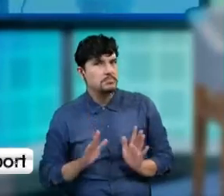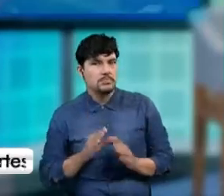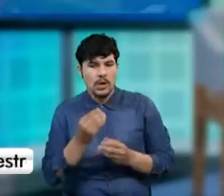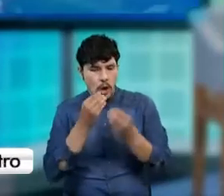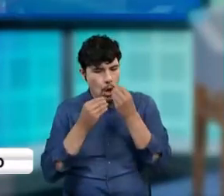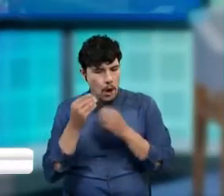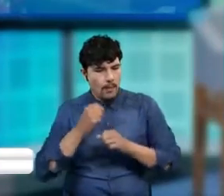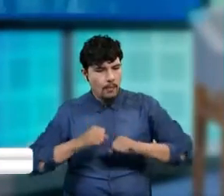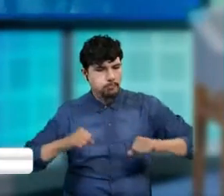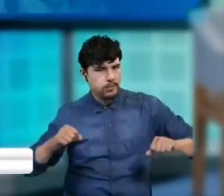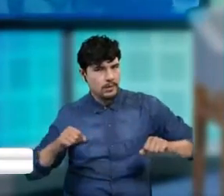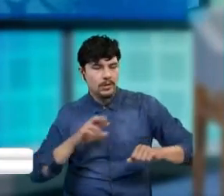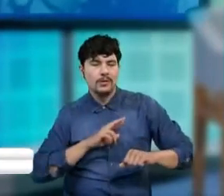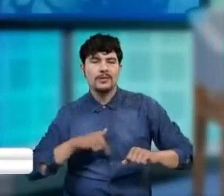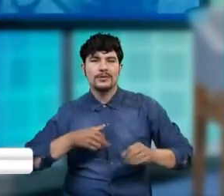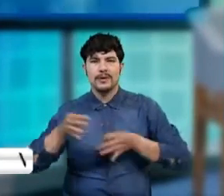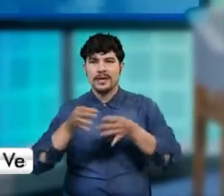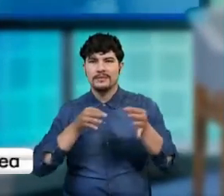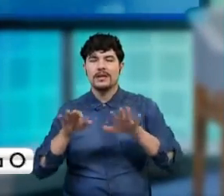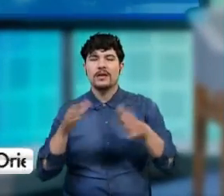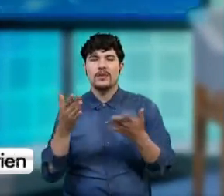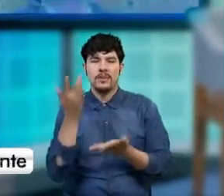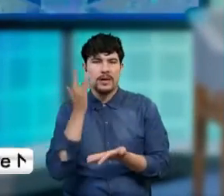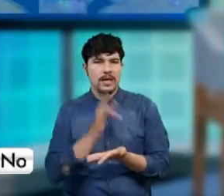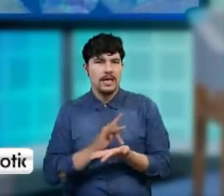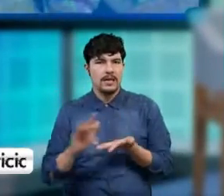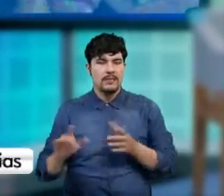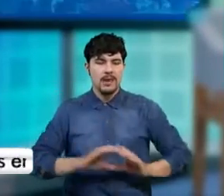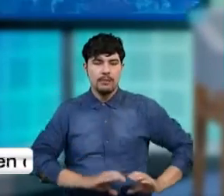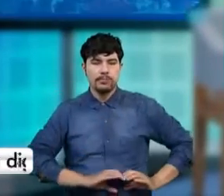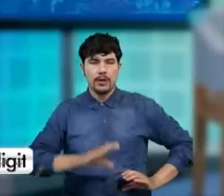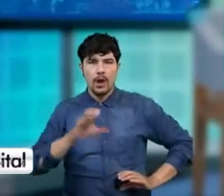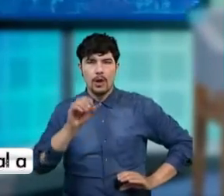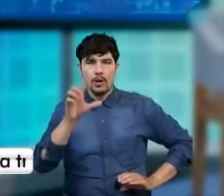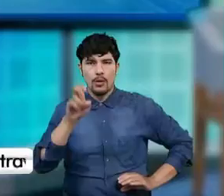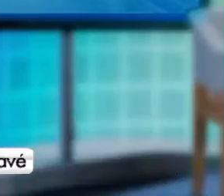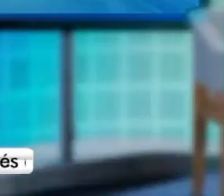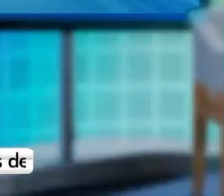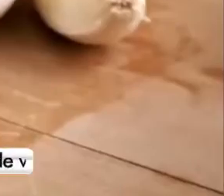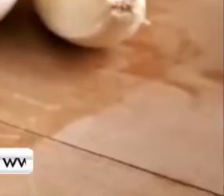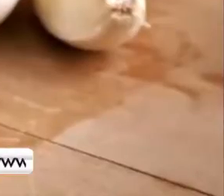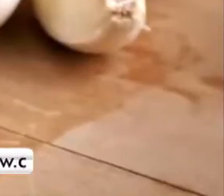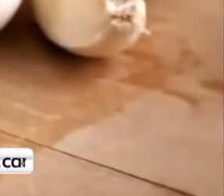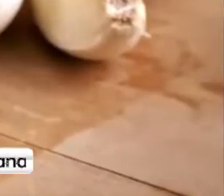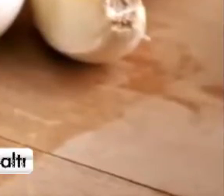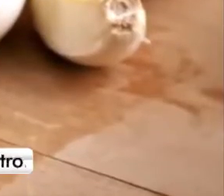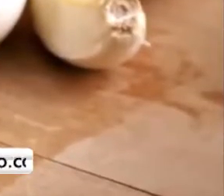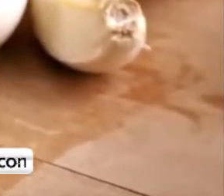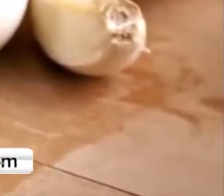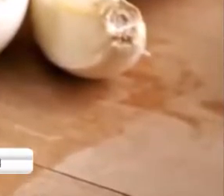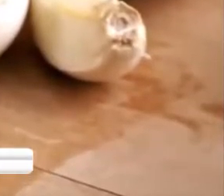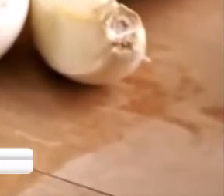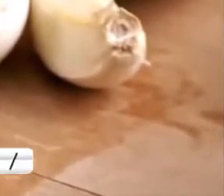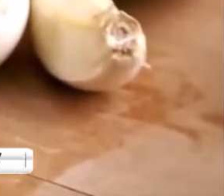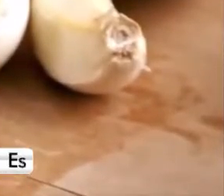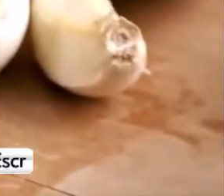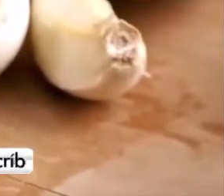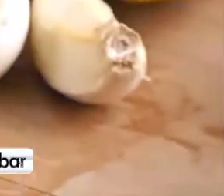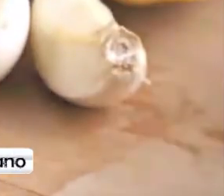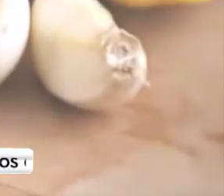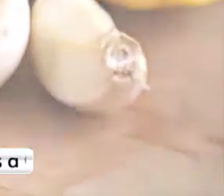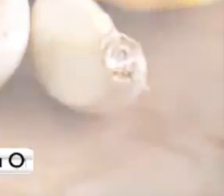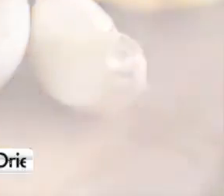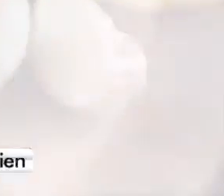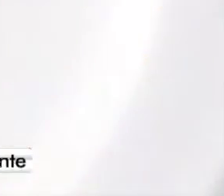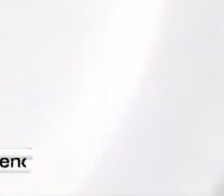Nosotros le explicamos cómo puede desintoxicar su colon de una manera fácil. Aquí, el paso a paso. Cambiar la rutina y mejorar los hábitos